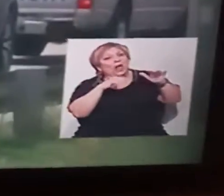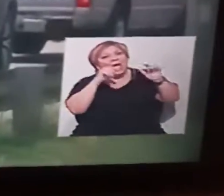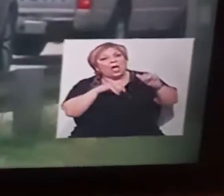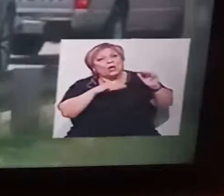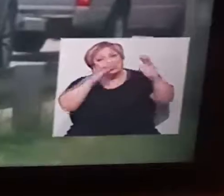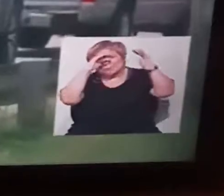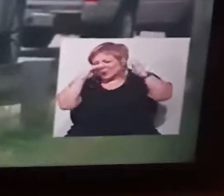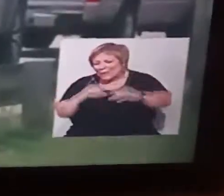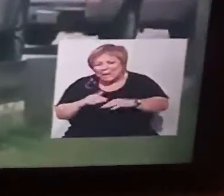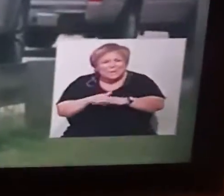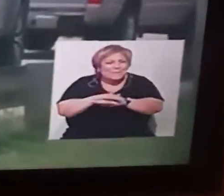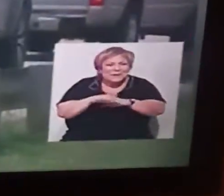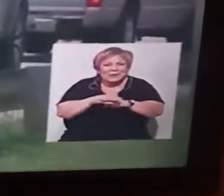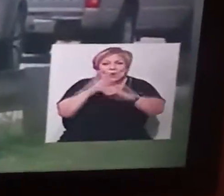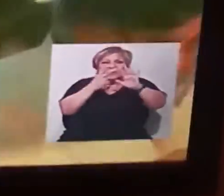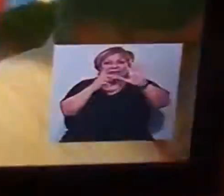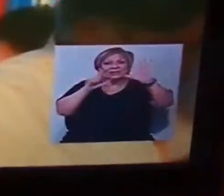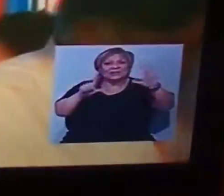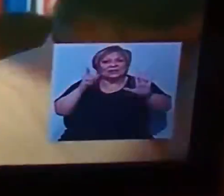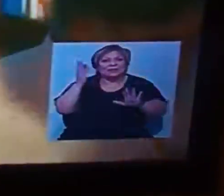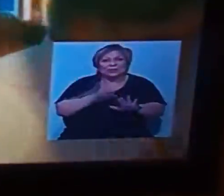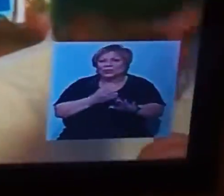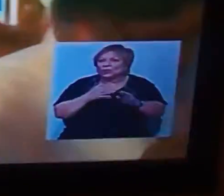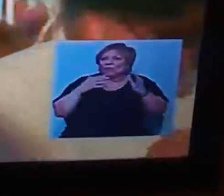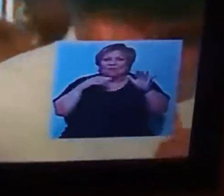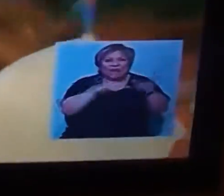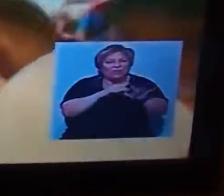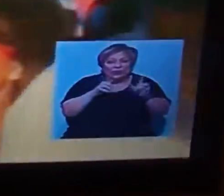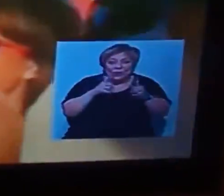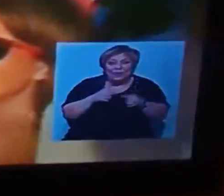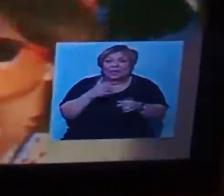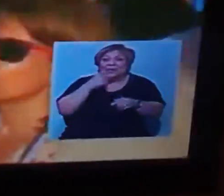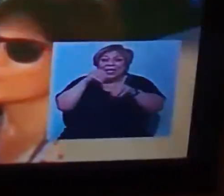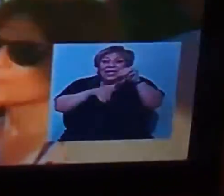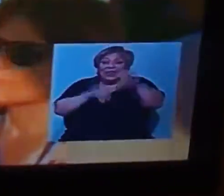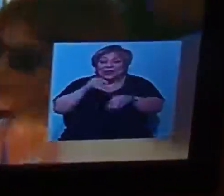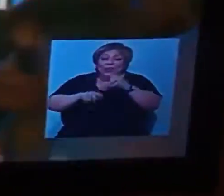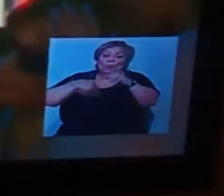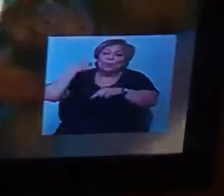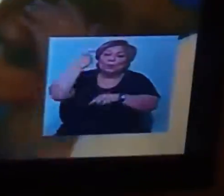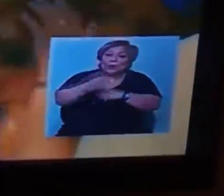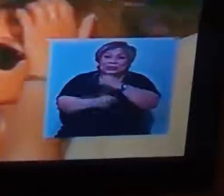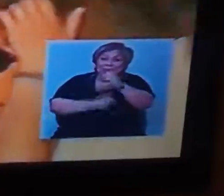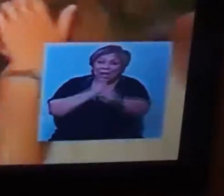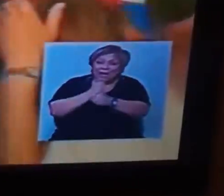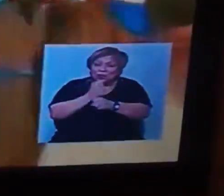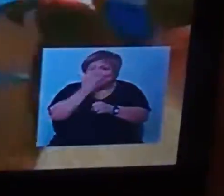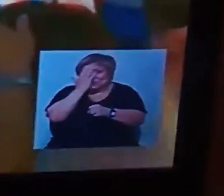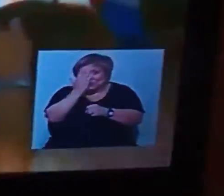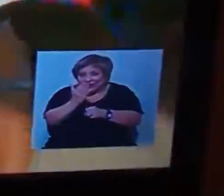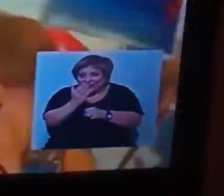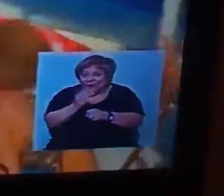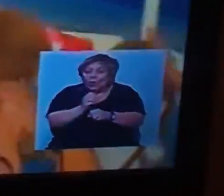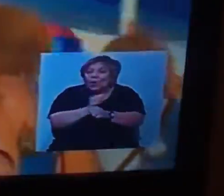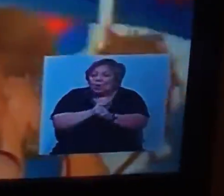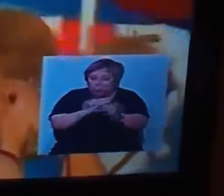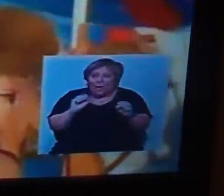domingo del 27 y señala en la elección del próximo año el frente amplio podría